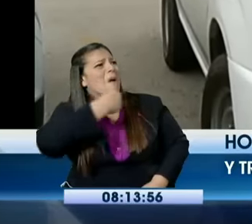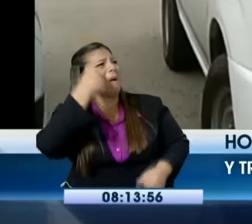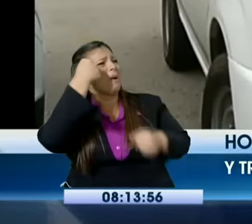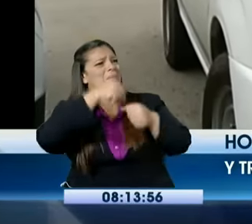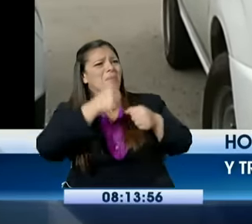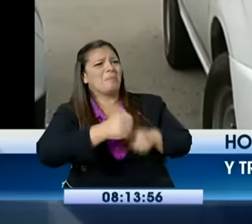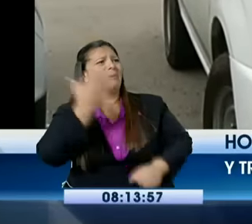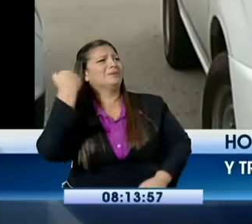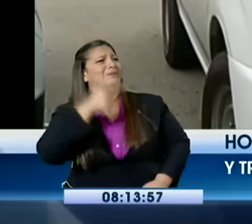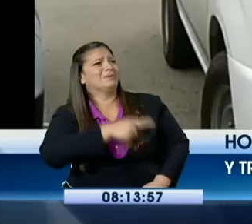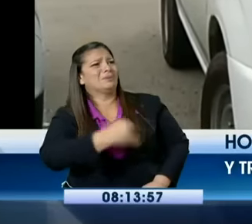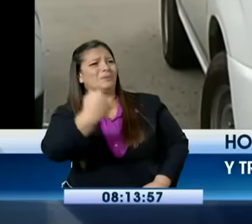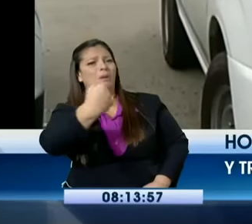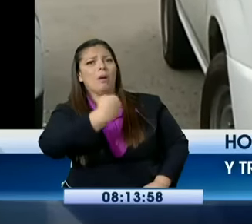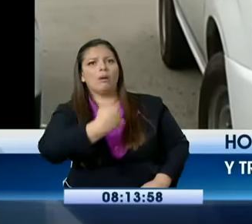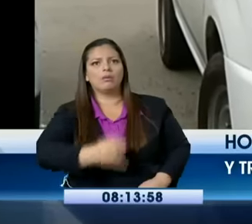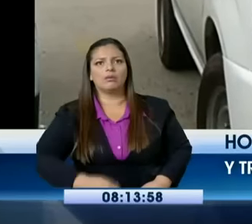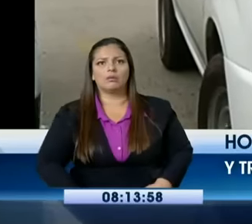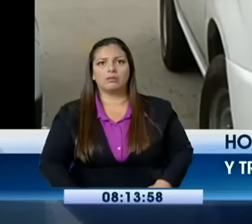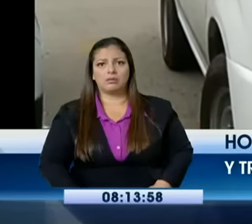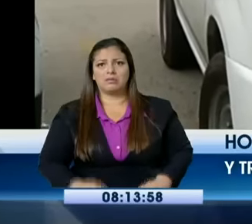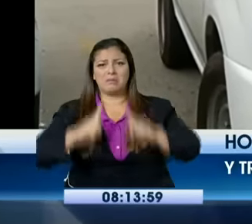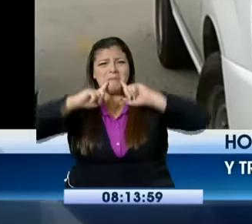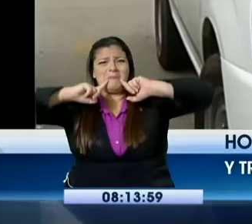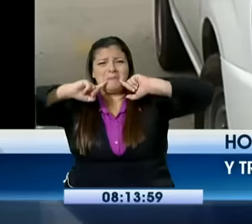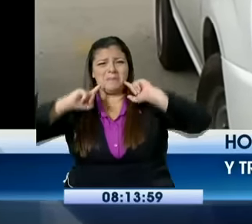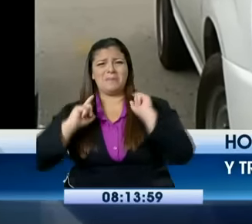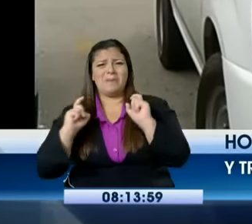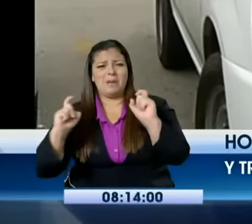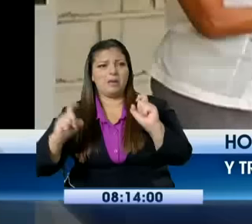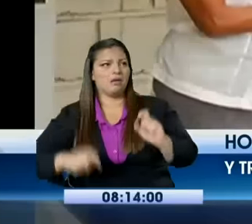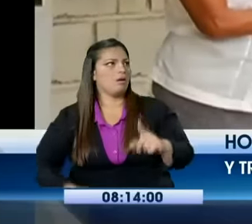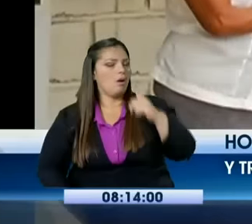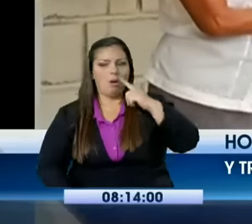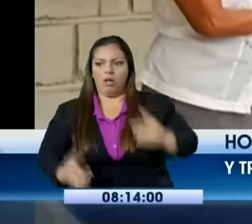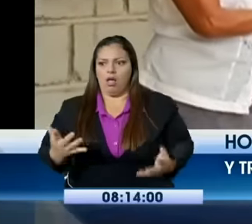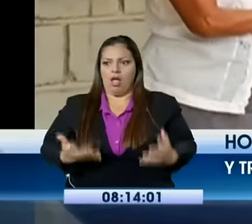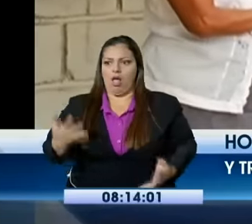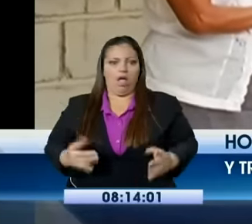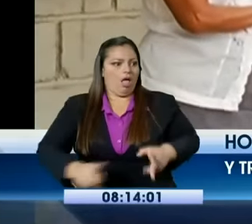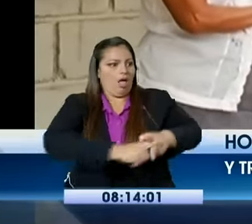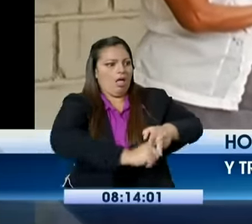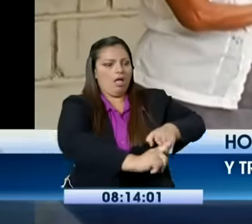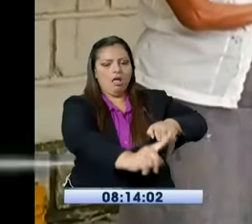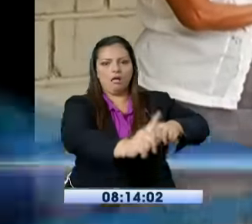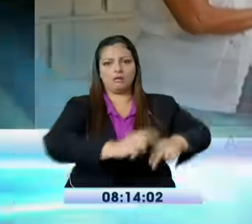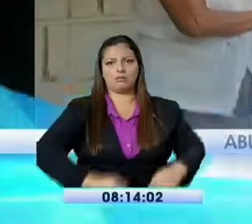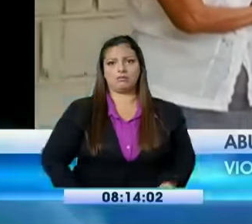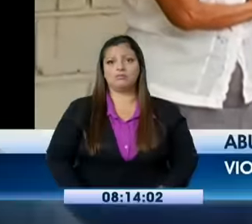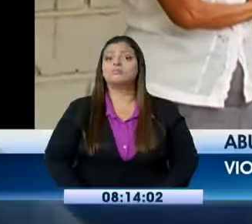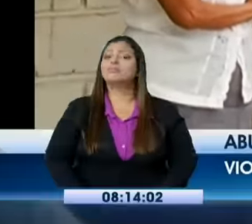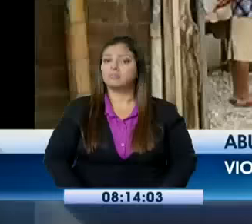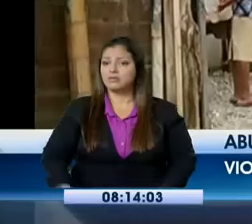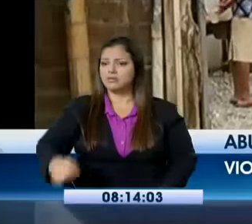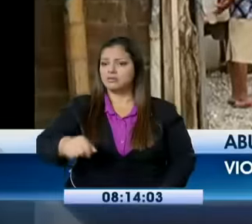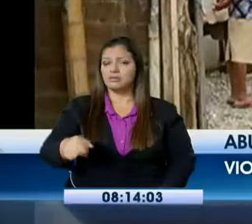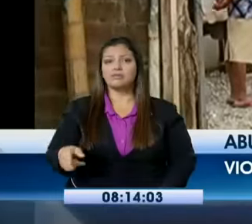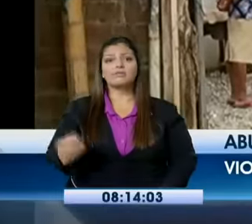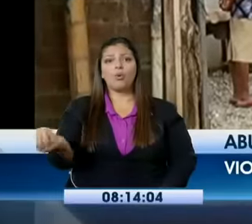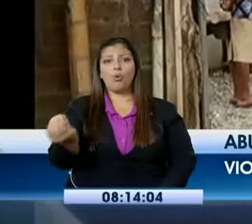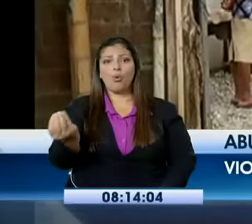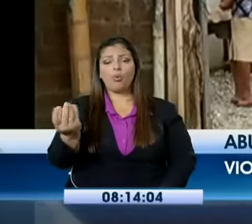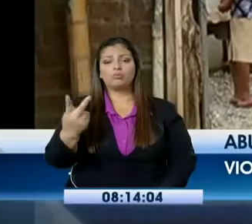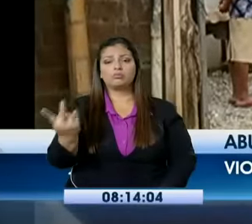yo salí, corrí y lo buscamos hasta que lo encontramos este hombre. La comunidad, que observó la valiente acción del abuelo,